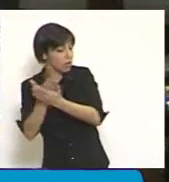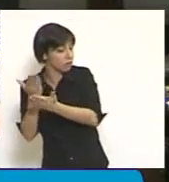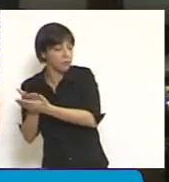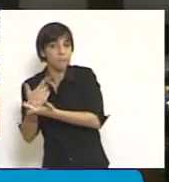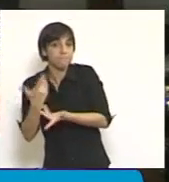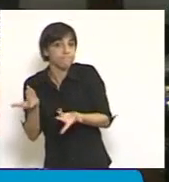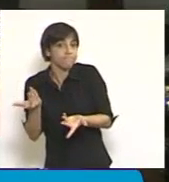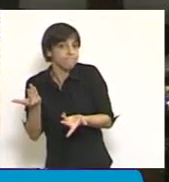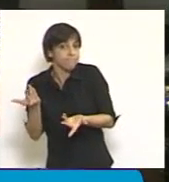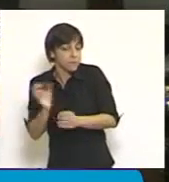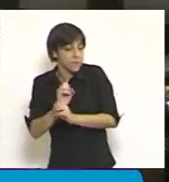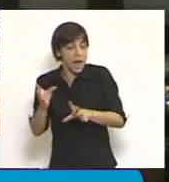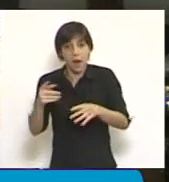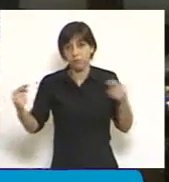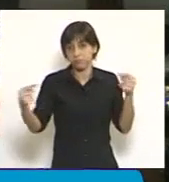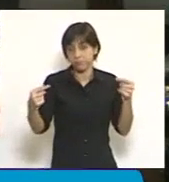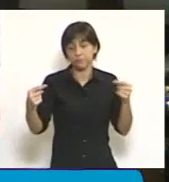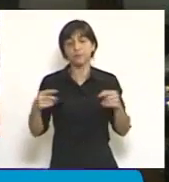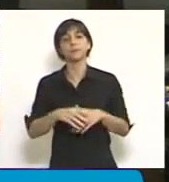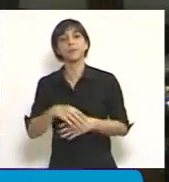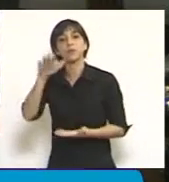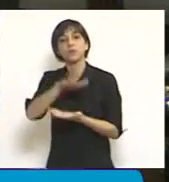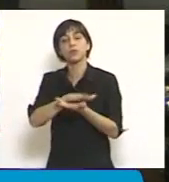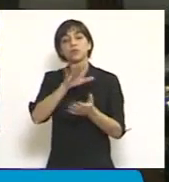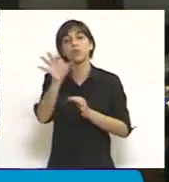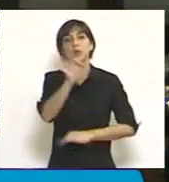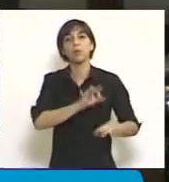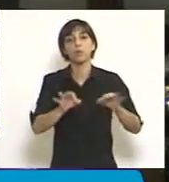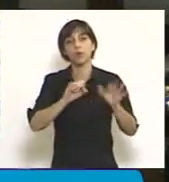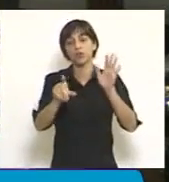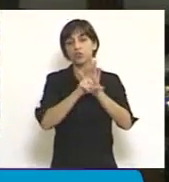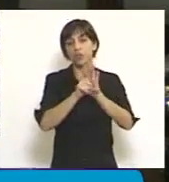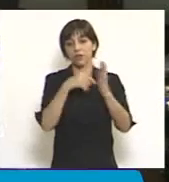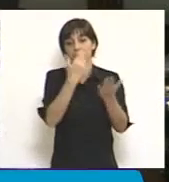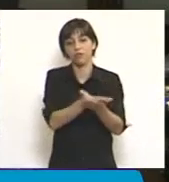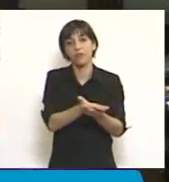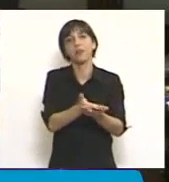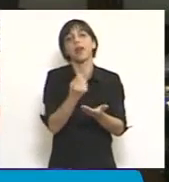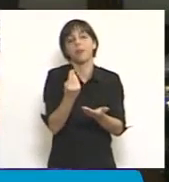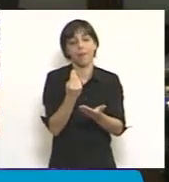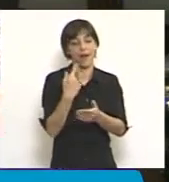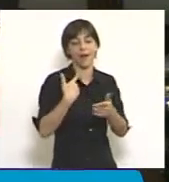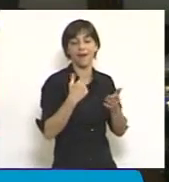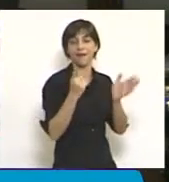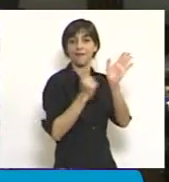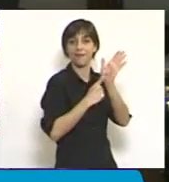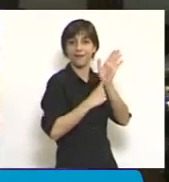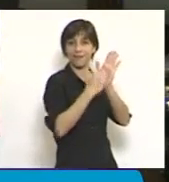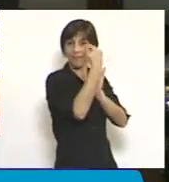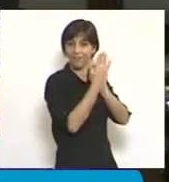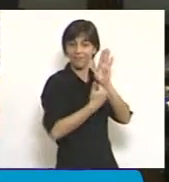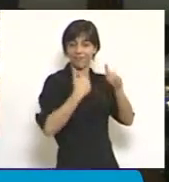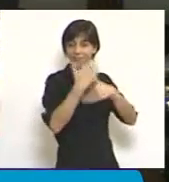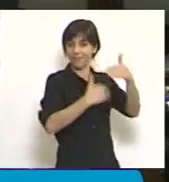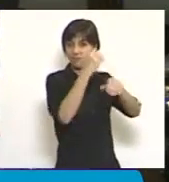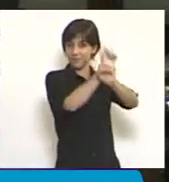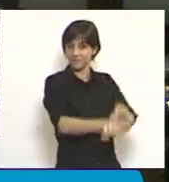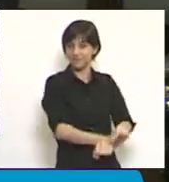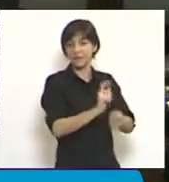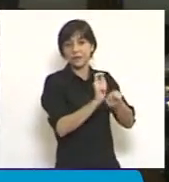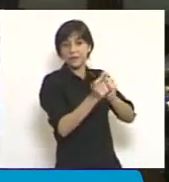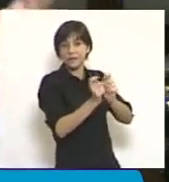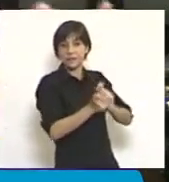cual se frustraría además una buena decisión como fue la que se implementó mediante el nuevo Código Procesal Penal.